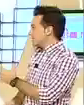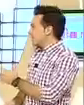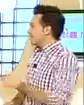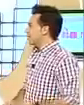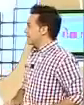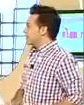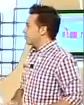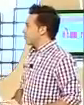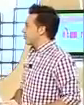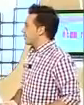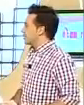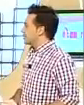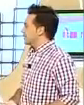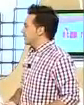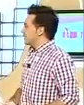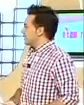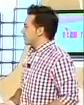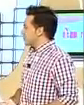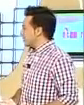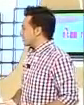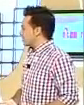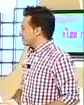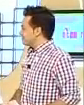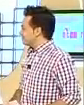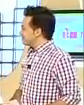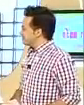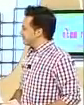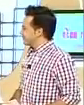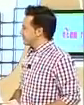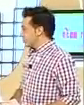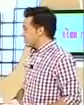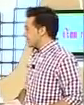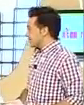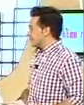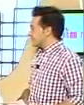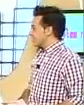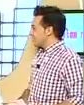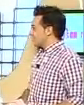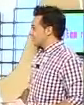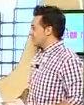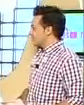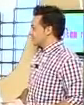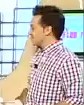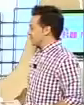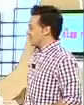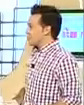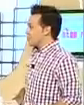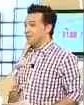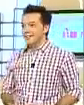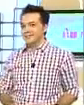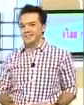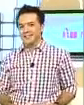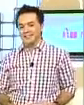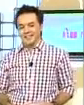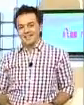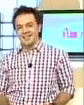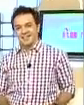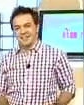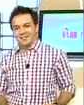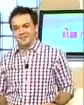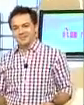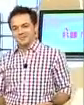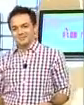después se irán por bloques turnándose. Eso es. Muchísimas gracias por estar aquí. Gracias a vosotros. Comienza A Vivir